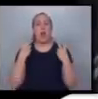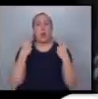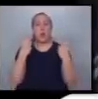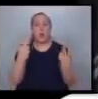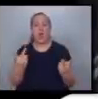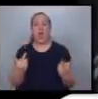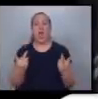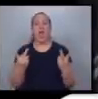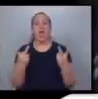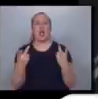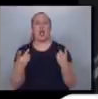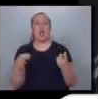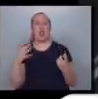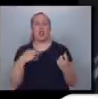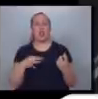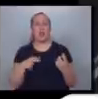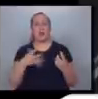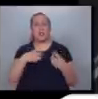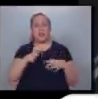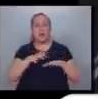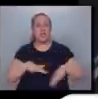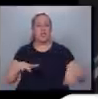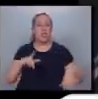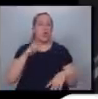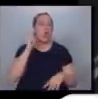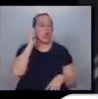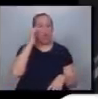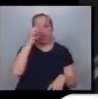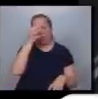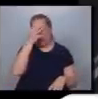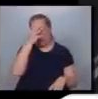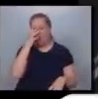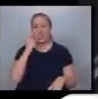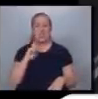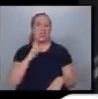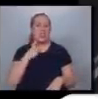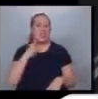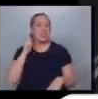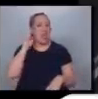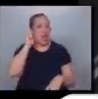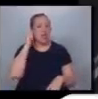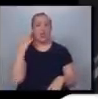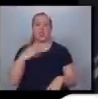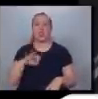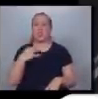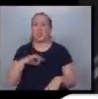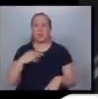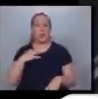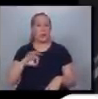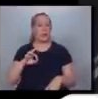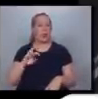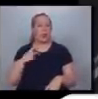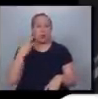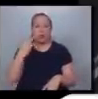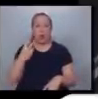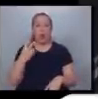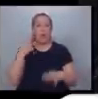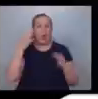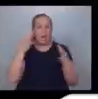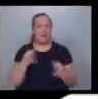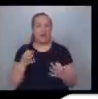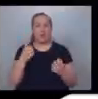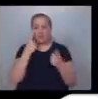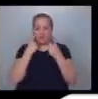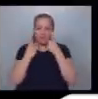distancias, donde tienen que llevar a chicos de entre 12 y 13 años, donde las medidas tienen que ser las extremas,